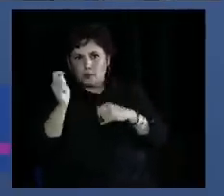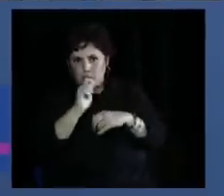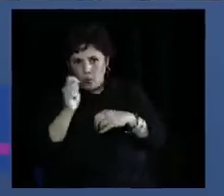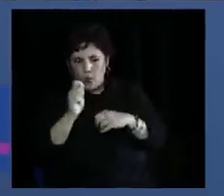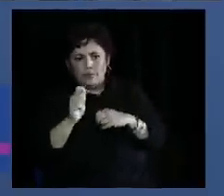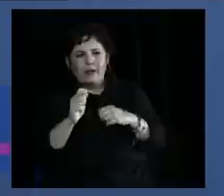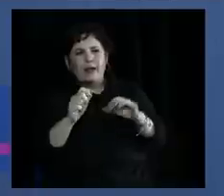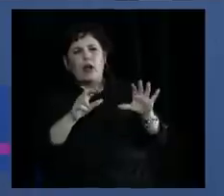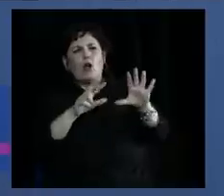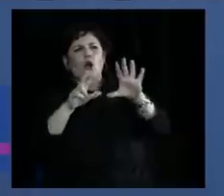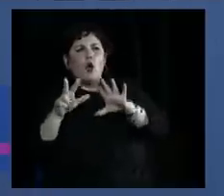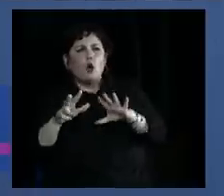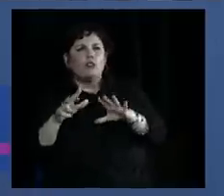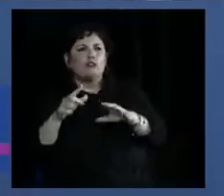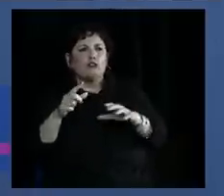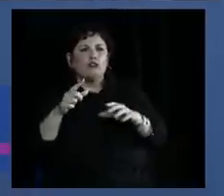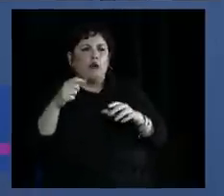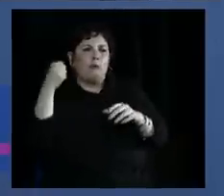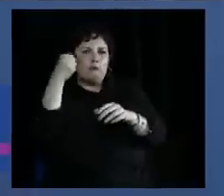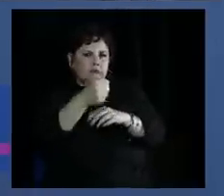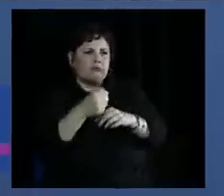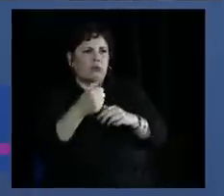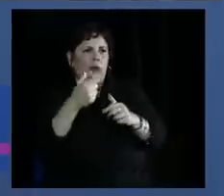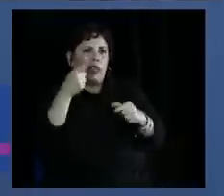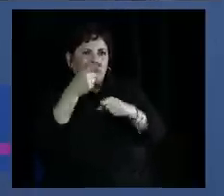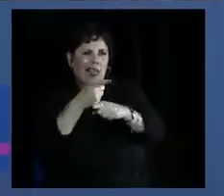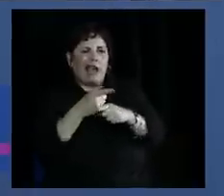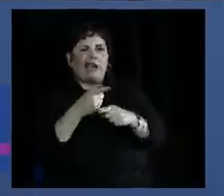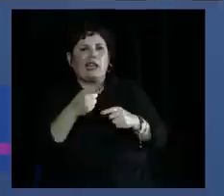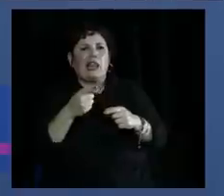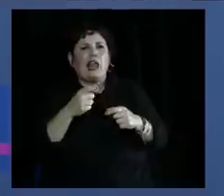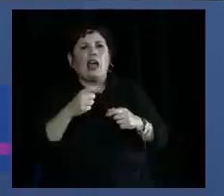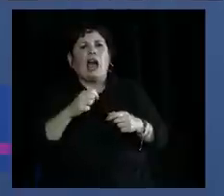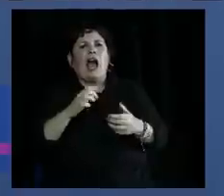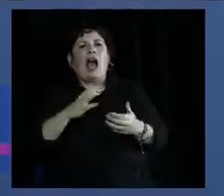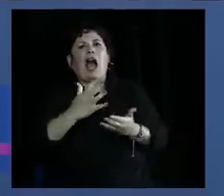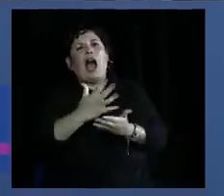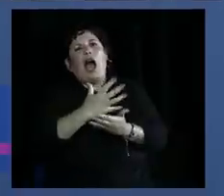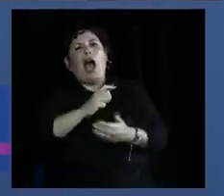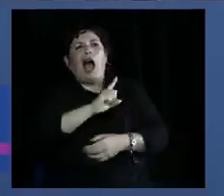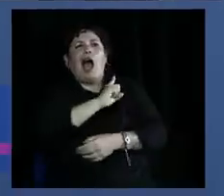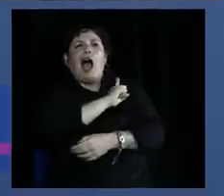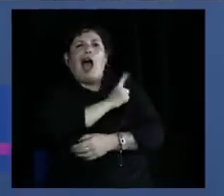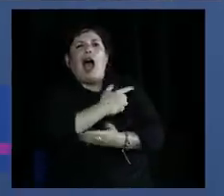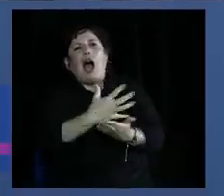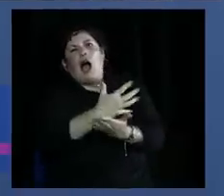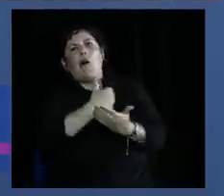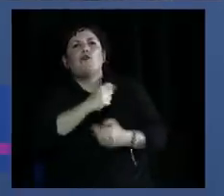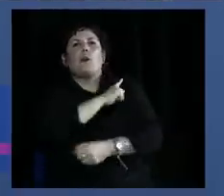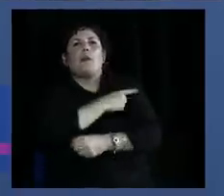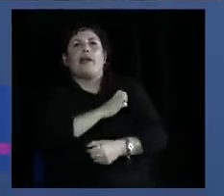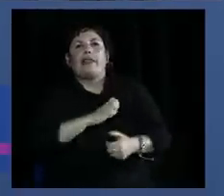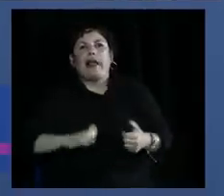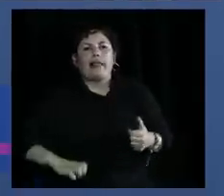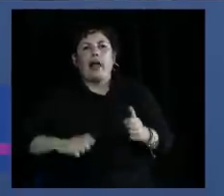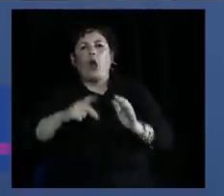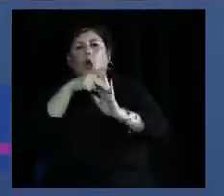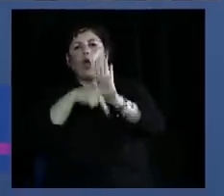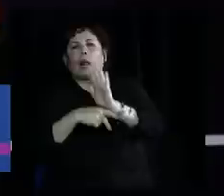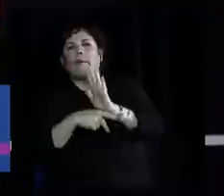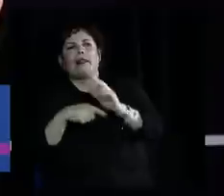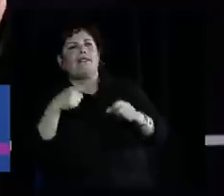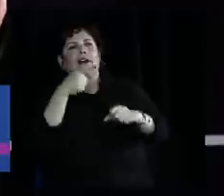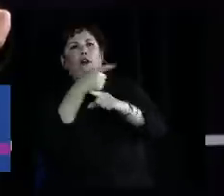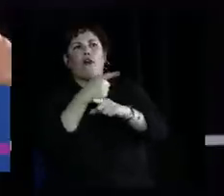8 que corresponden a agresiones y ataques, y después hay uso abusivo del poder estatal o marcos jurídicos que en realidad van en contra de los